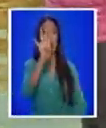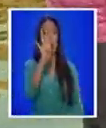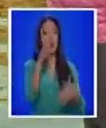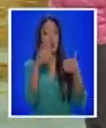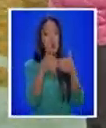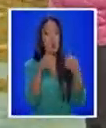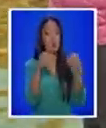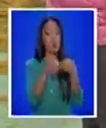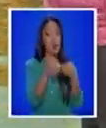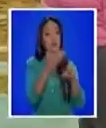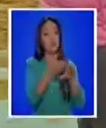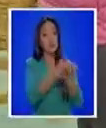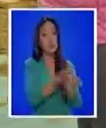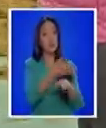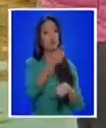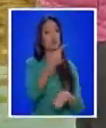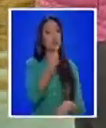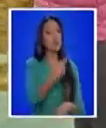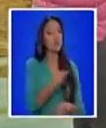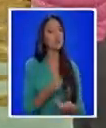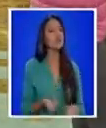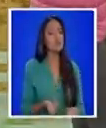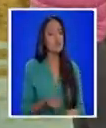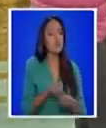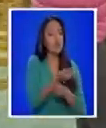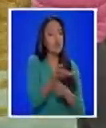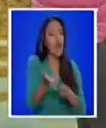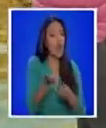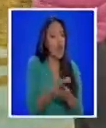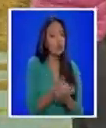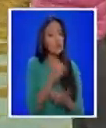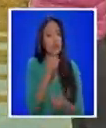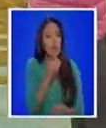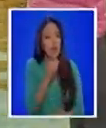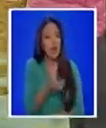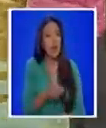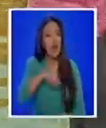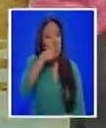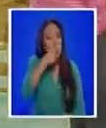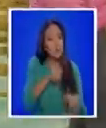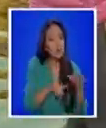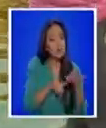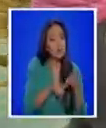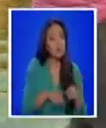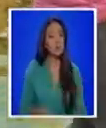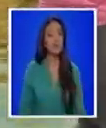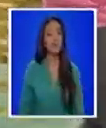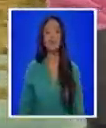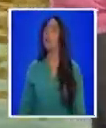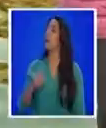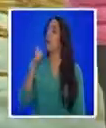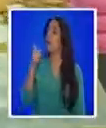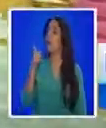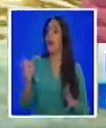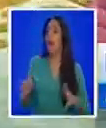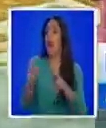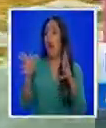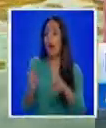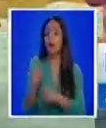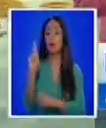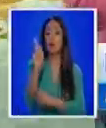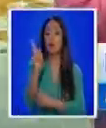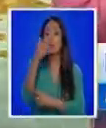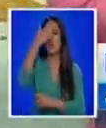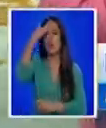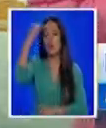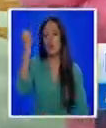más. Fátima, ¿qué les dices? ¿Les dices alguna recomendación, algún platito especial? Que tengan mucho ánimo y que no se olviden la